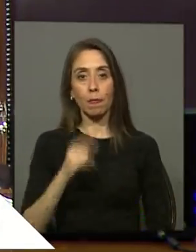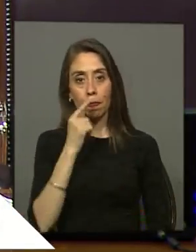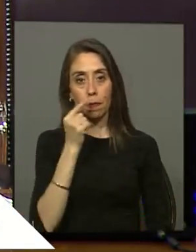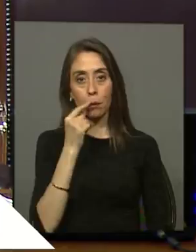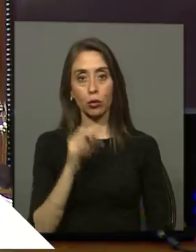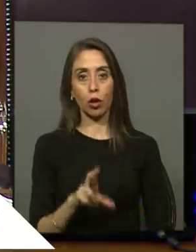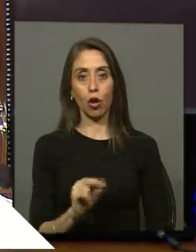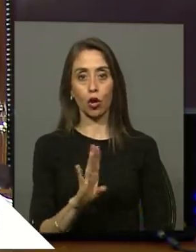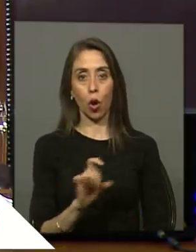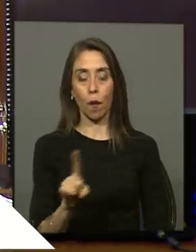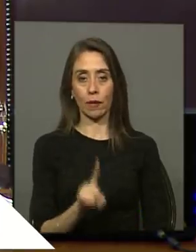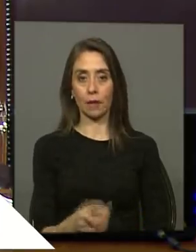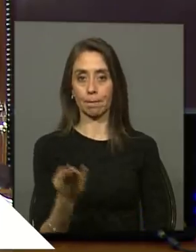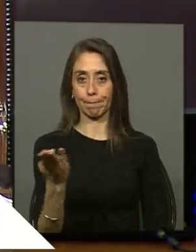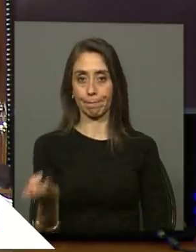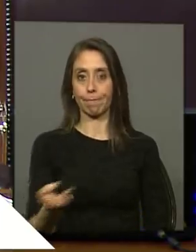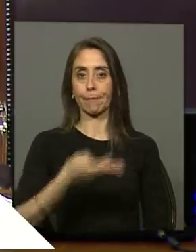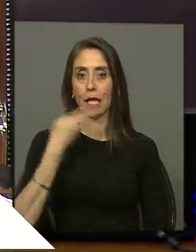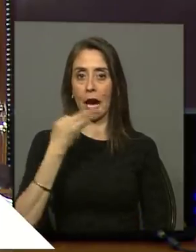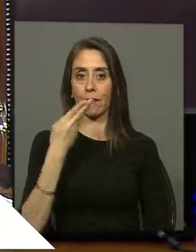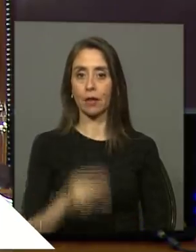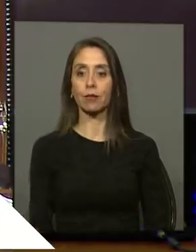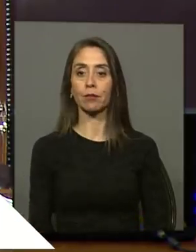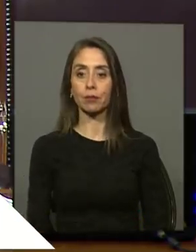Alberto Robles diputado tiene la palabra